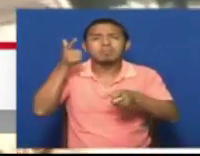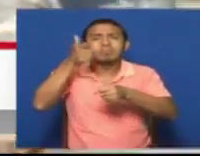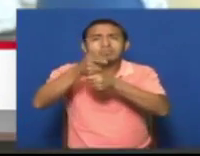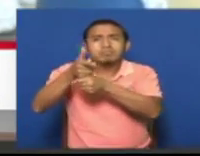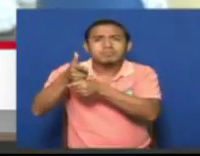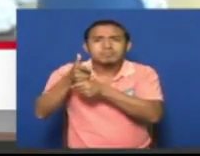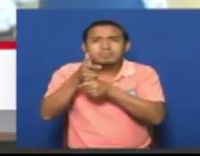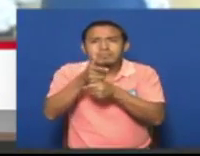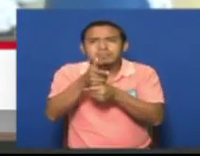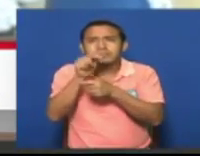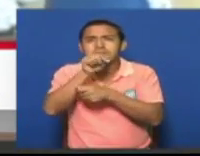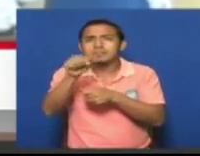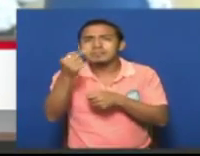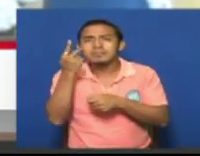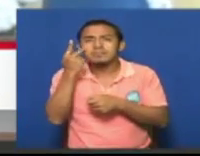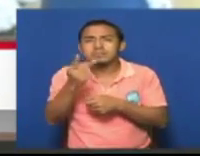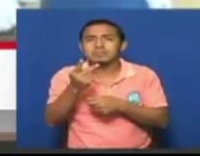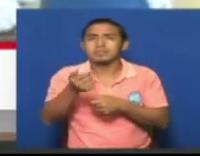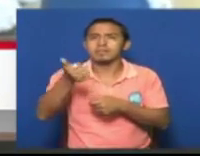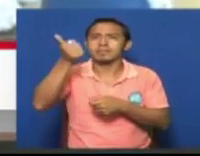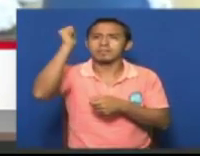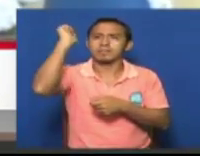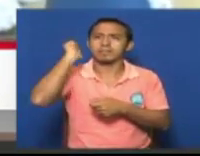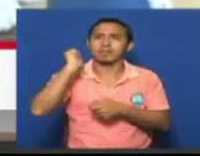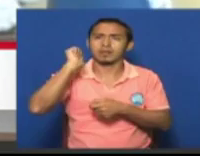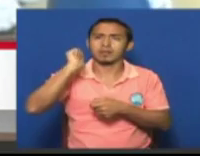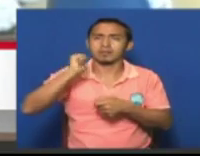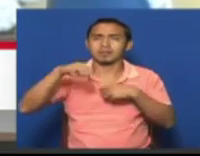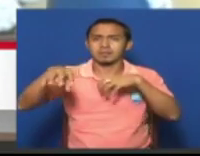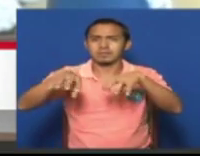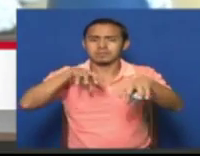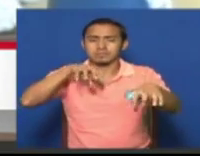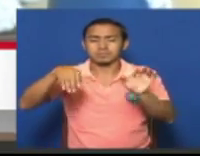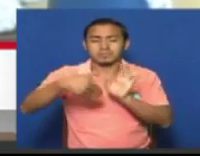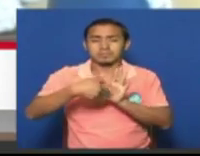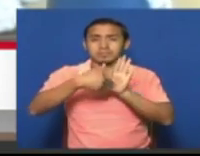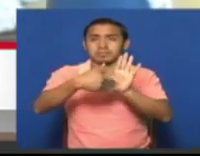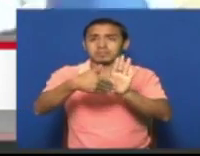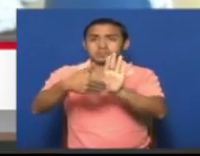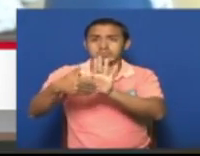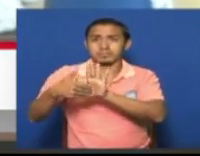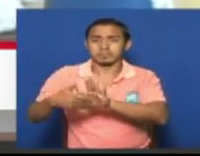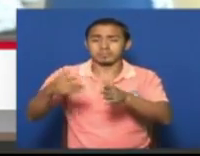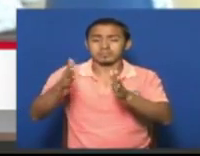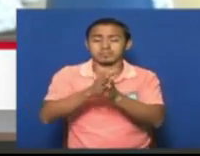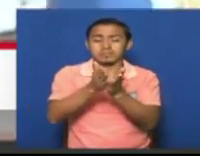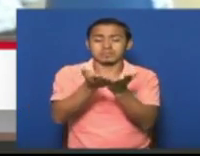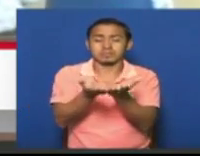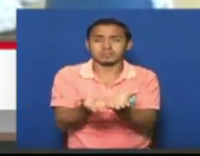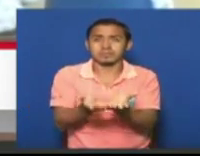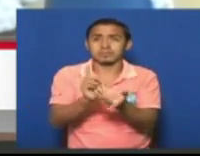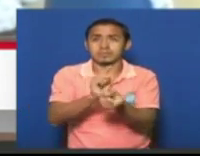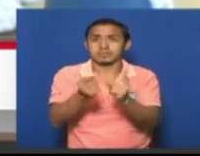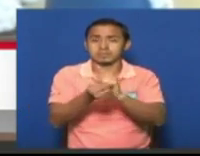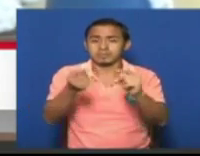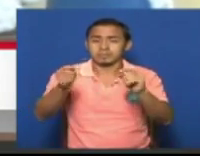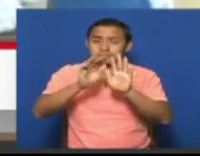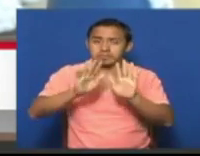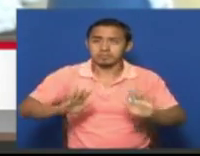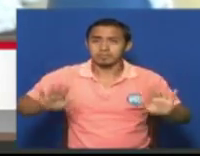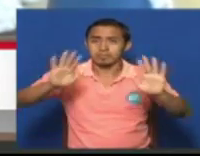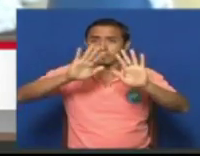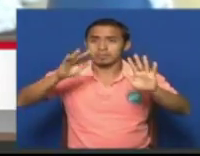observando son de la actividad del lanzamiento del libro adecuación de la convención sobre los derechos del